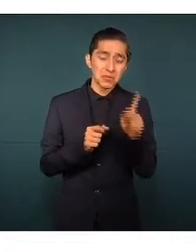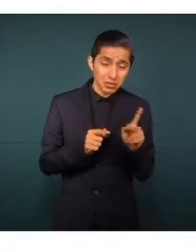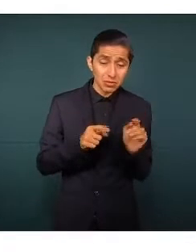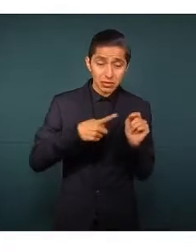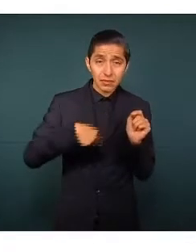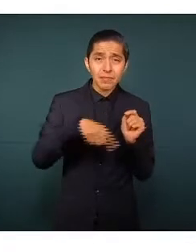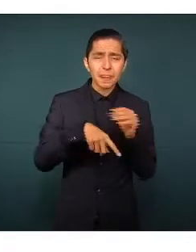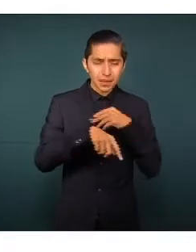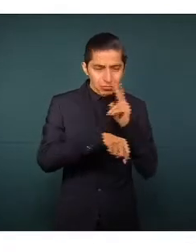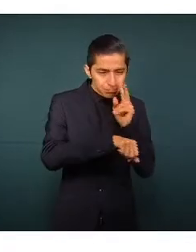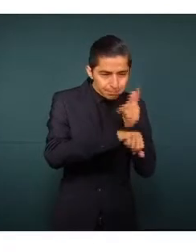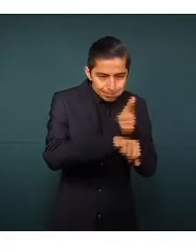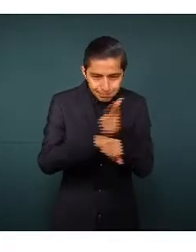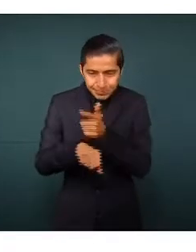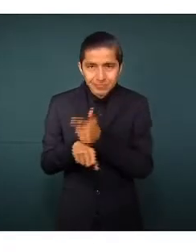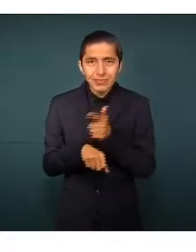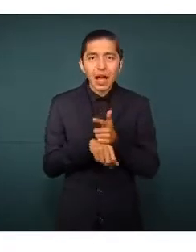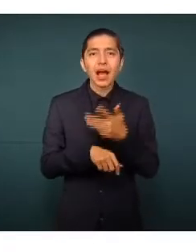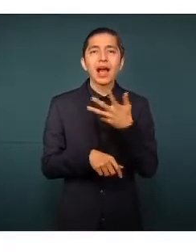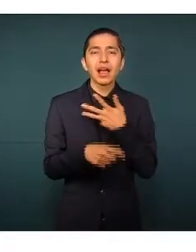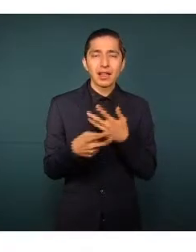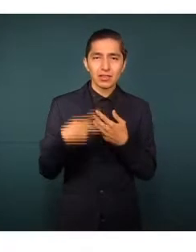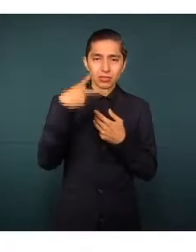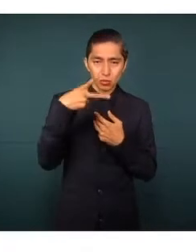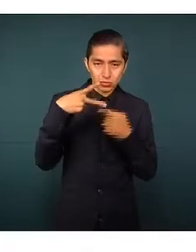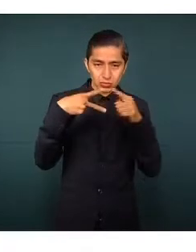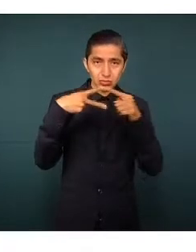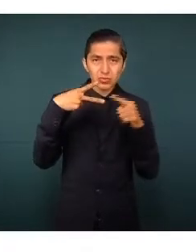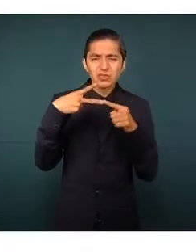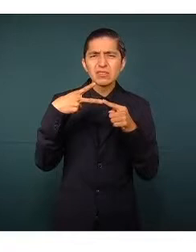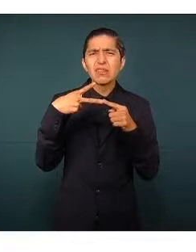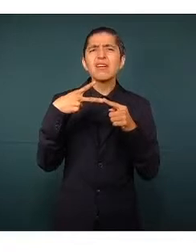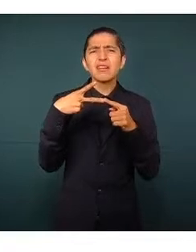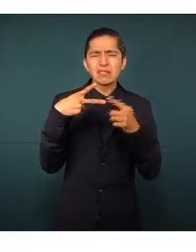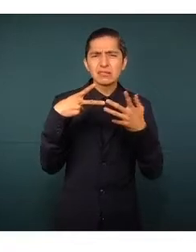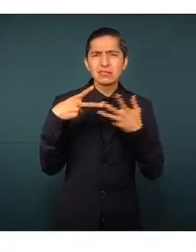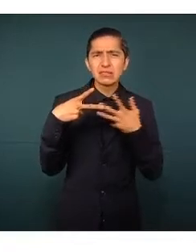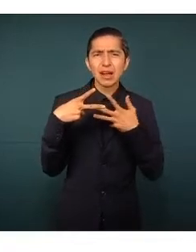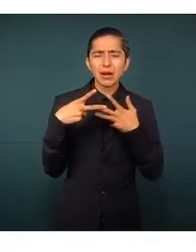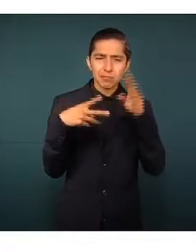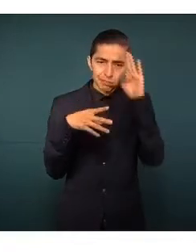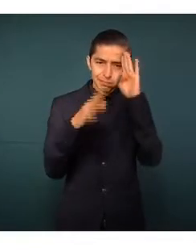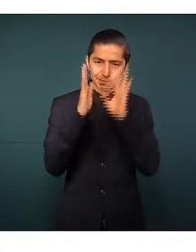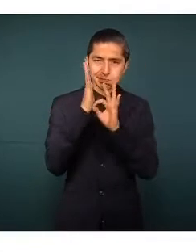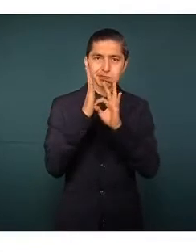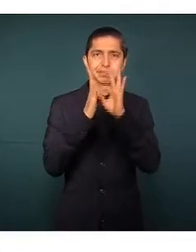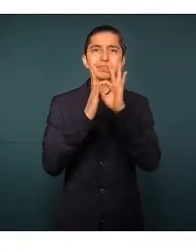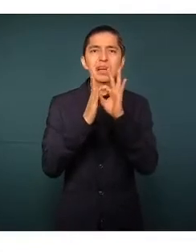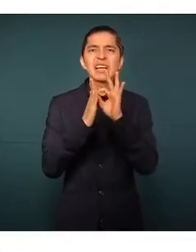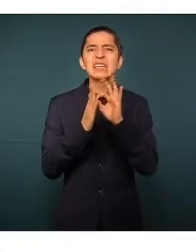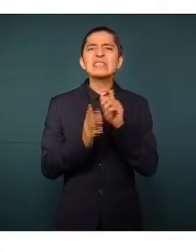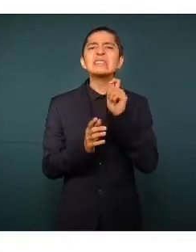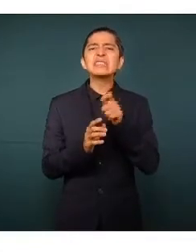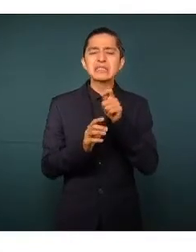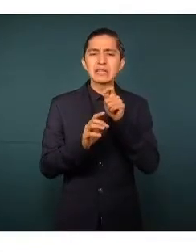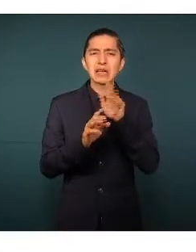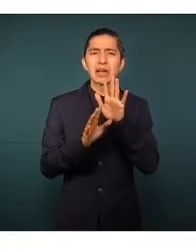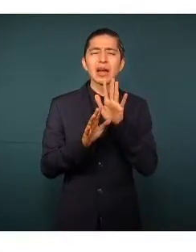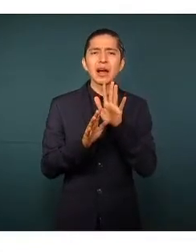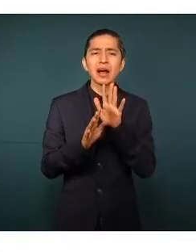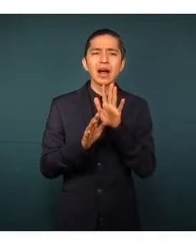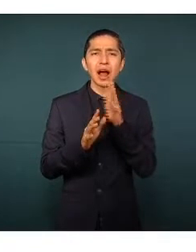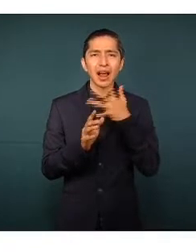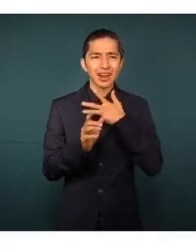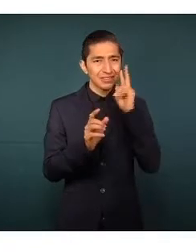podemos identificar a 2 de ellos que tienen un incremento, que sería la violación, acá en el